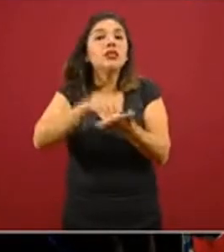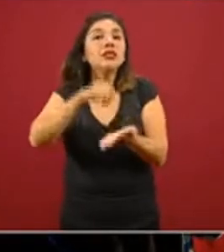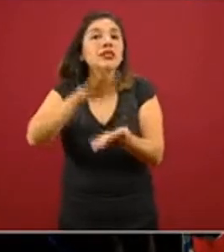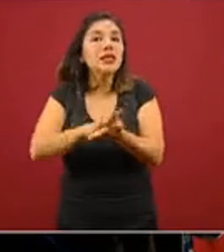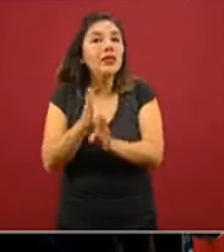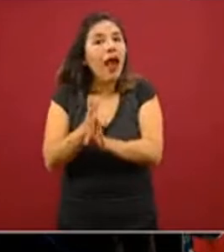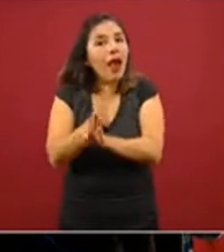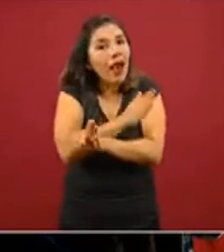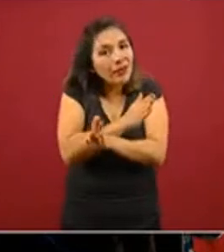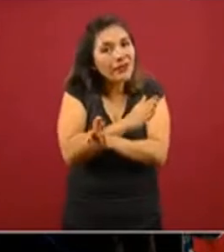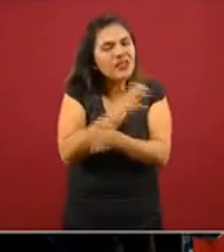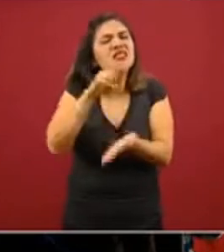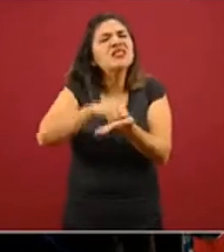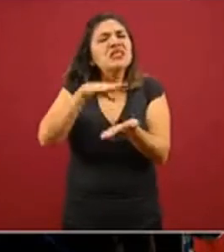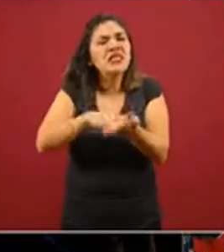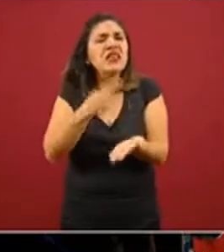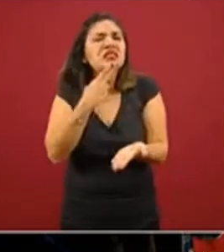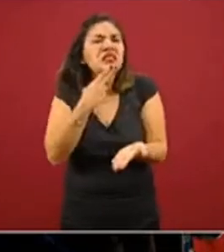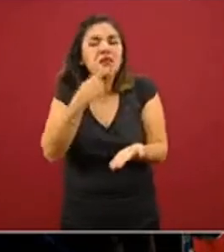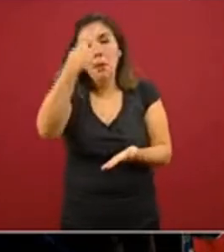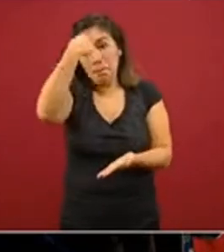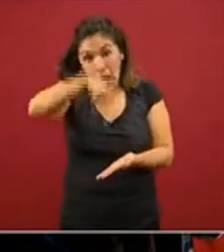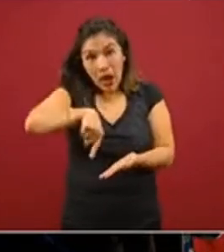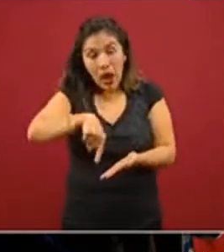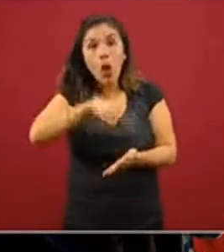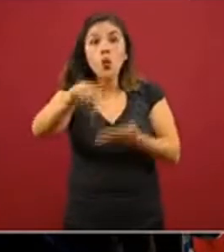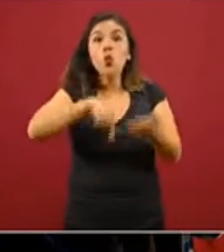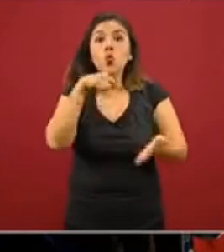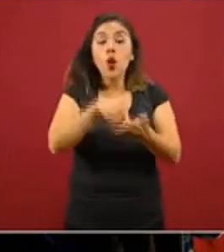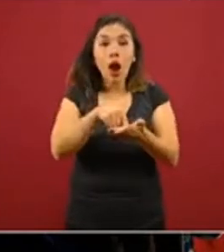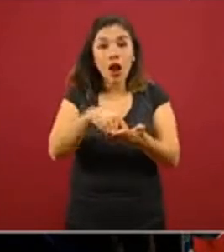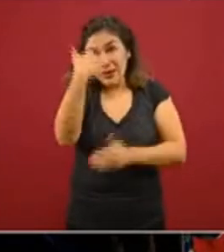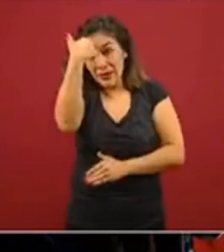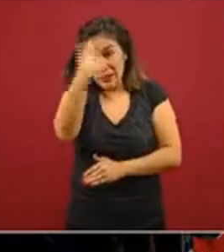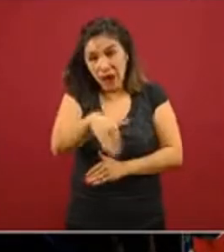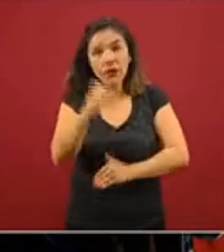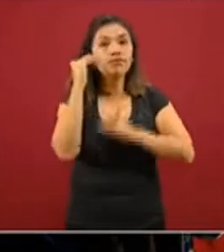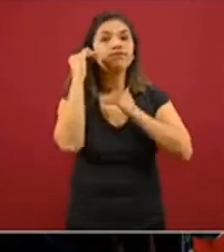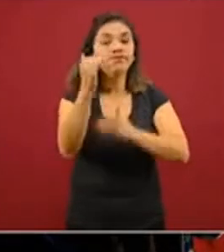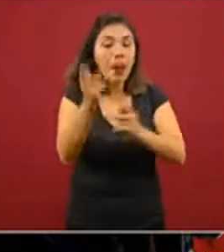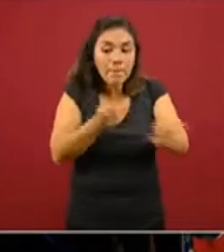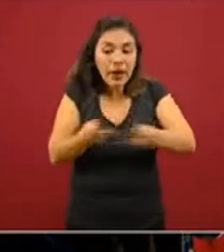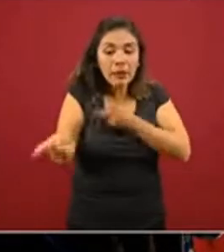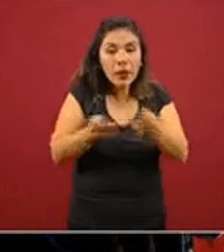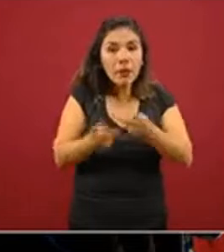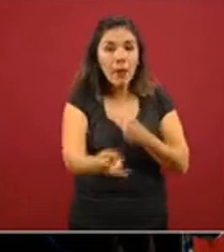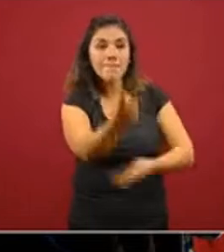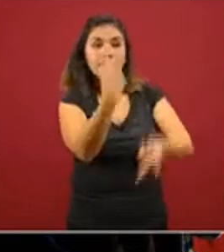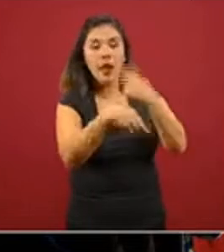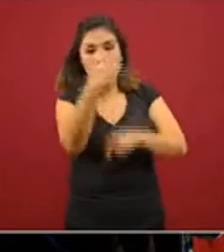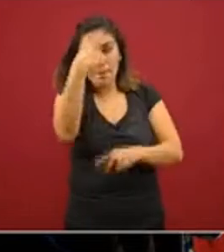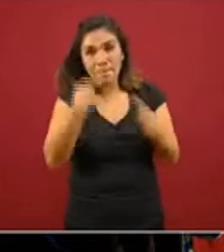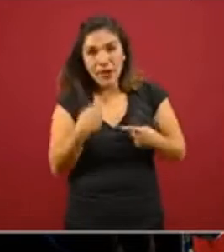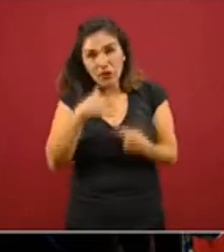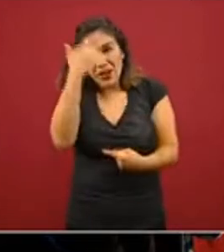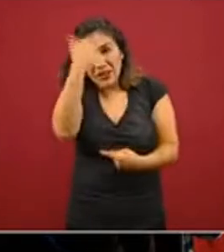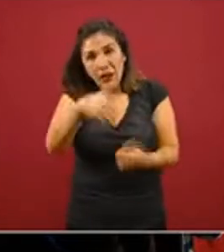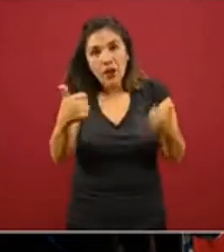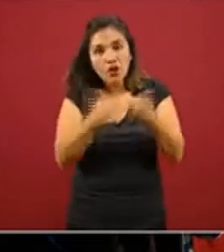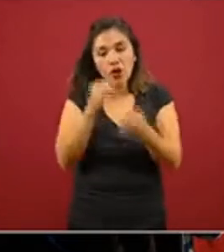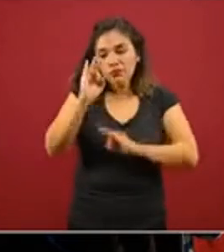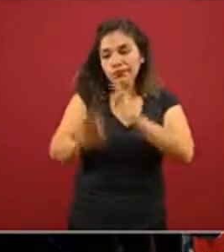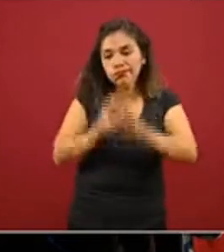de las citas es que el establecimiento pueda prepararse y pueda realizar las